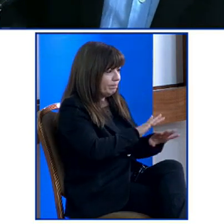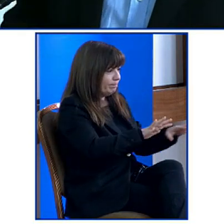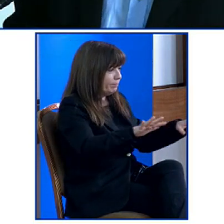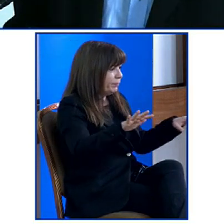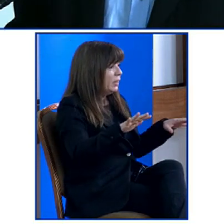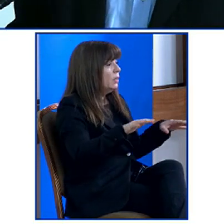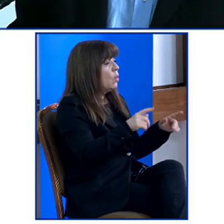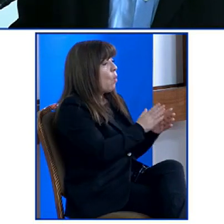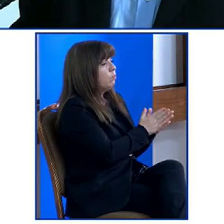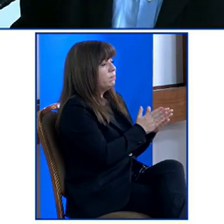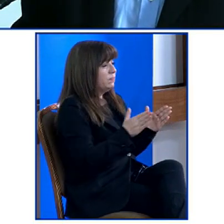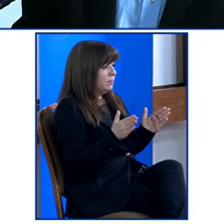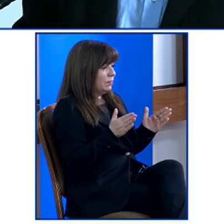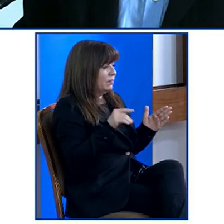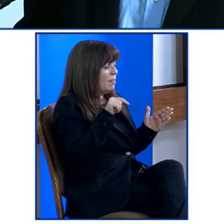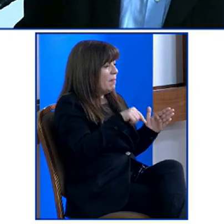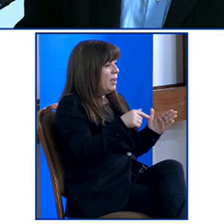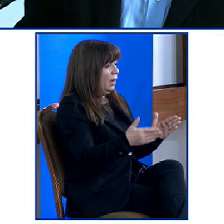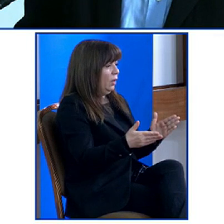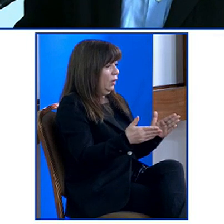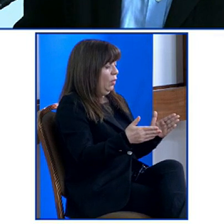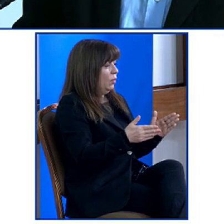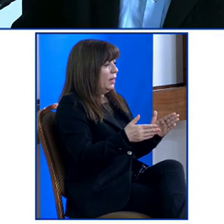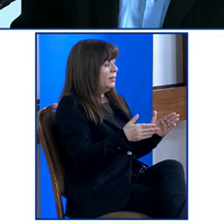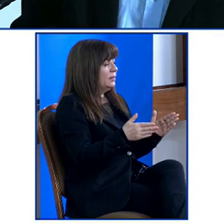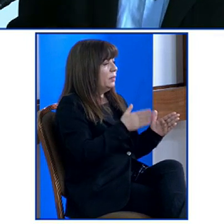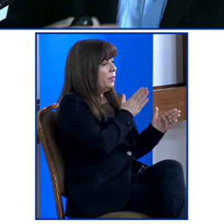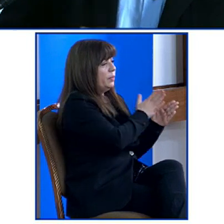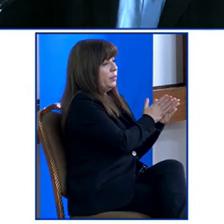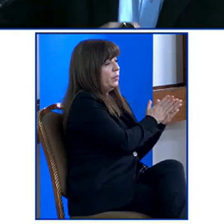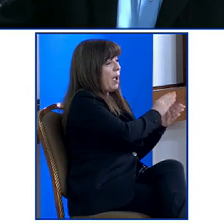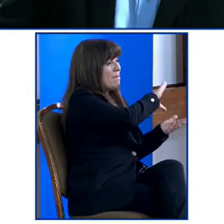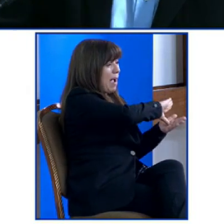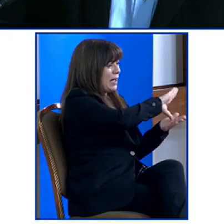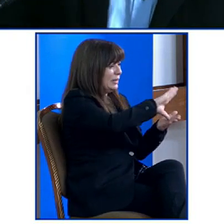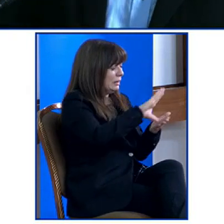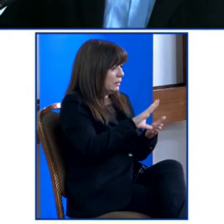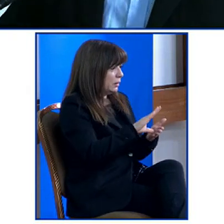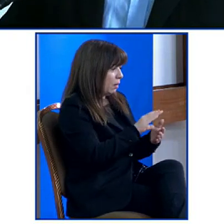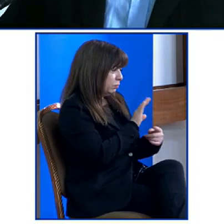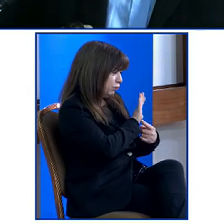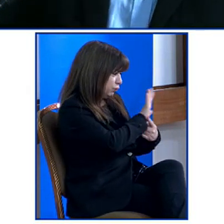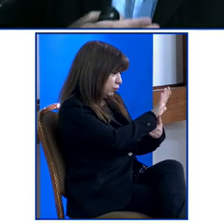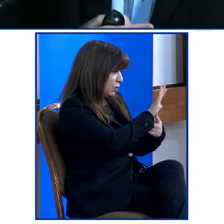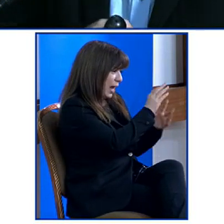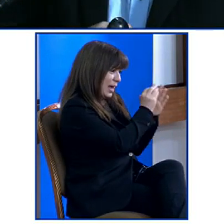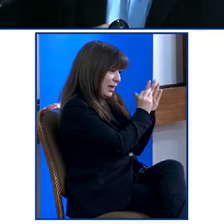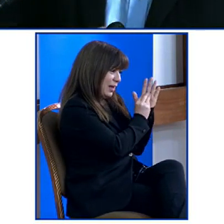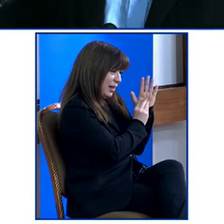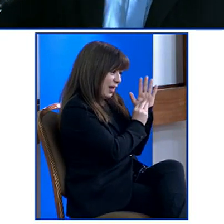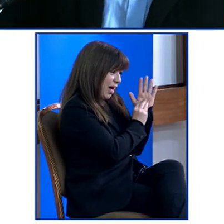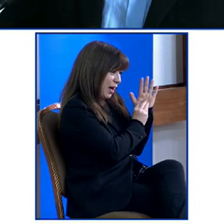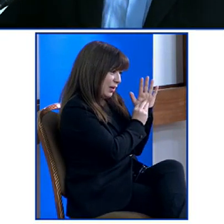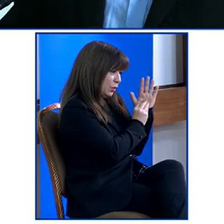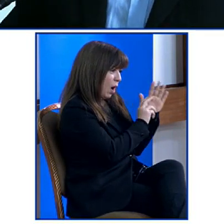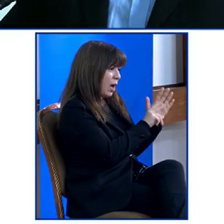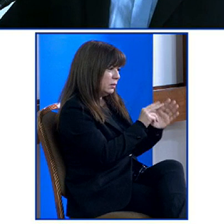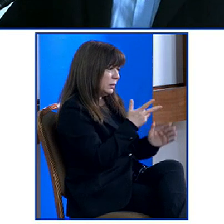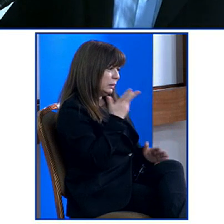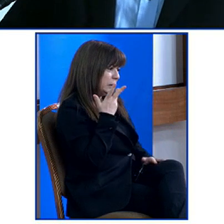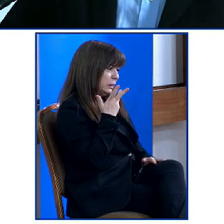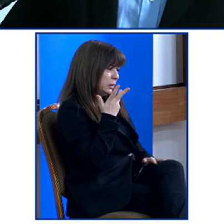Durante un periodo que va desde países que reportan datos relativamente